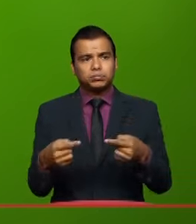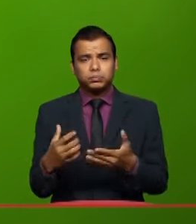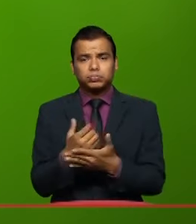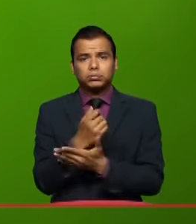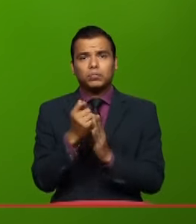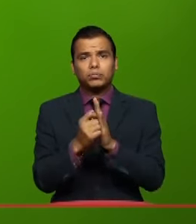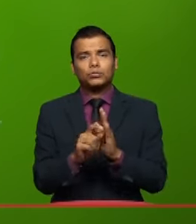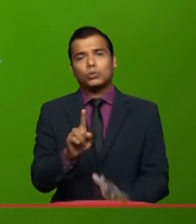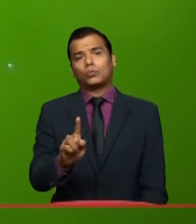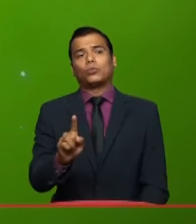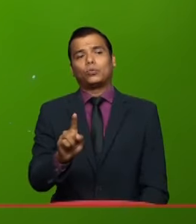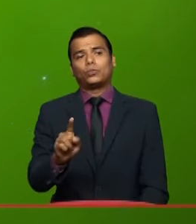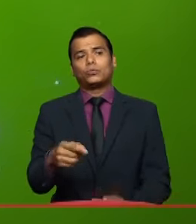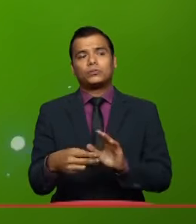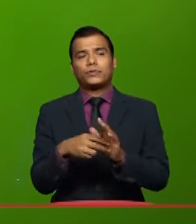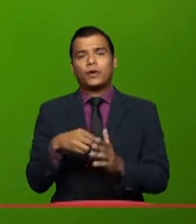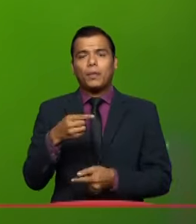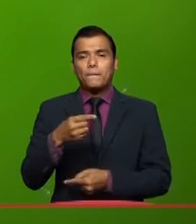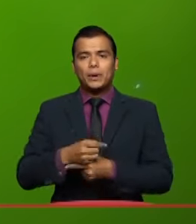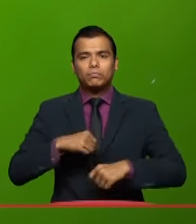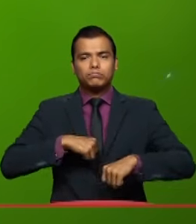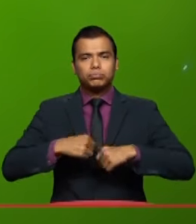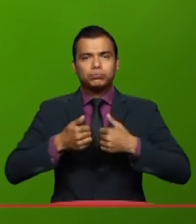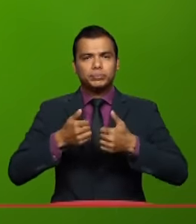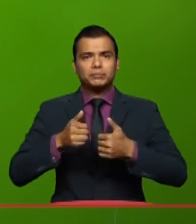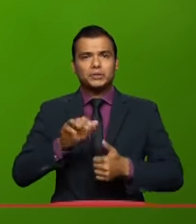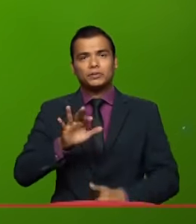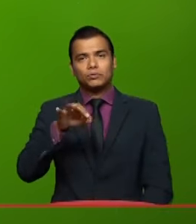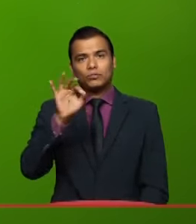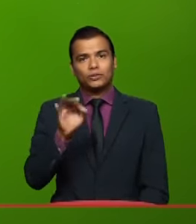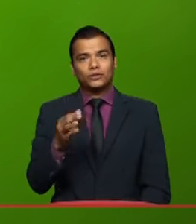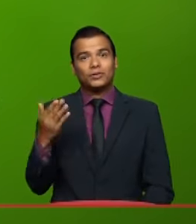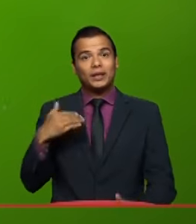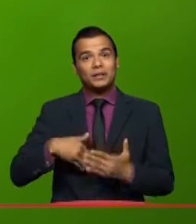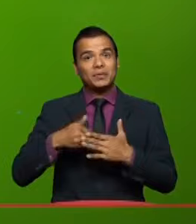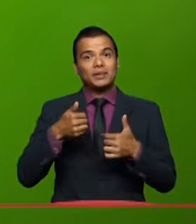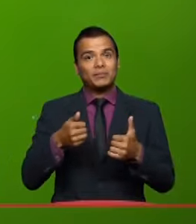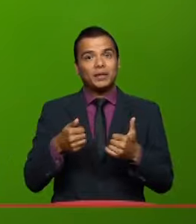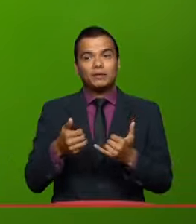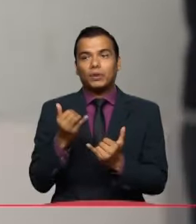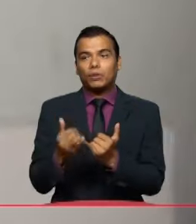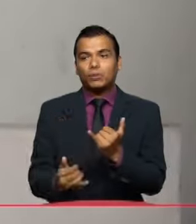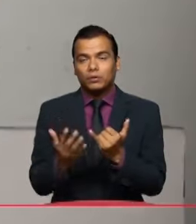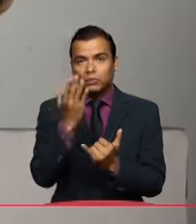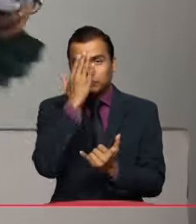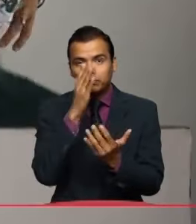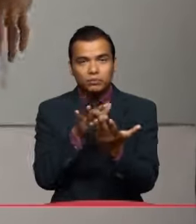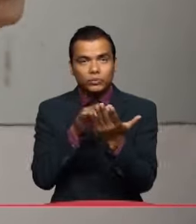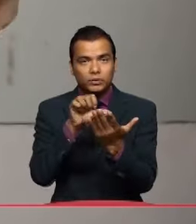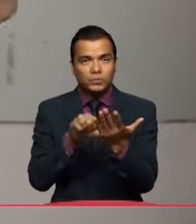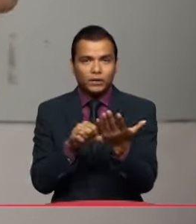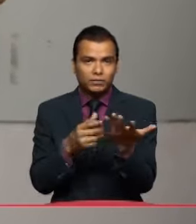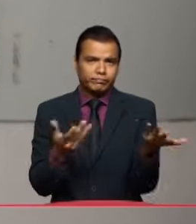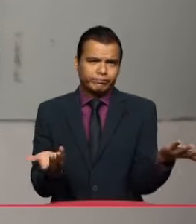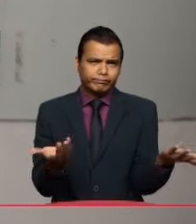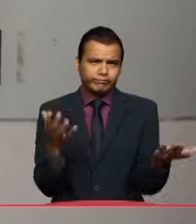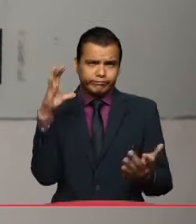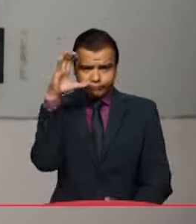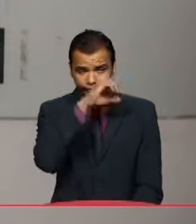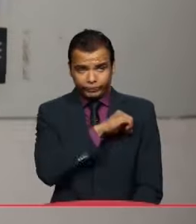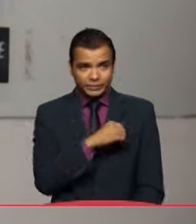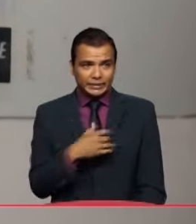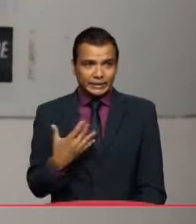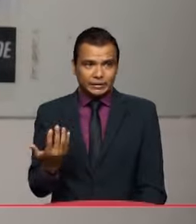punto en los últimos 7 compromisos, lo que significa un rendimiento del 5%. A Hernando El Cocho Patiño le